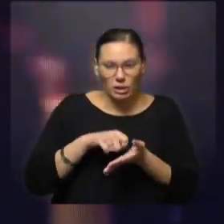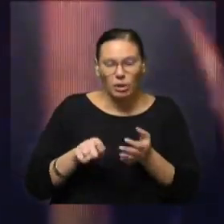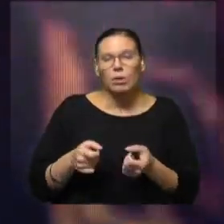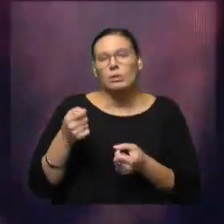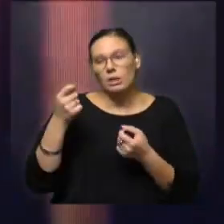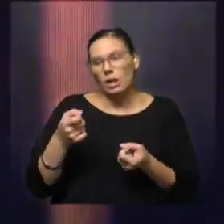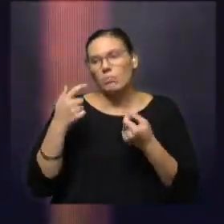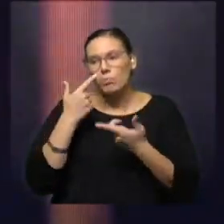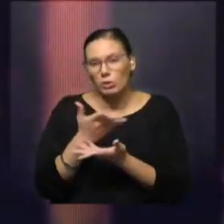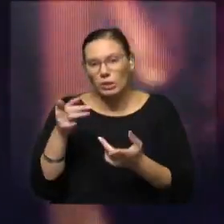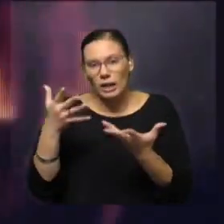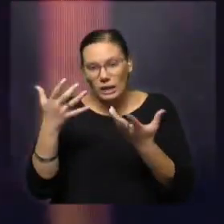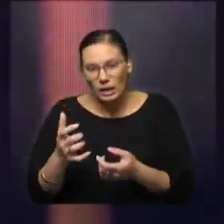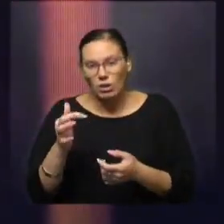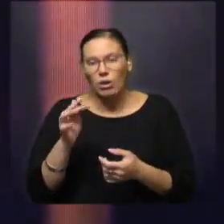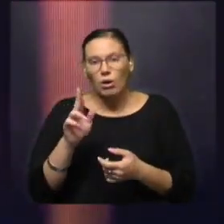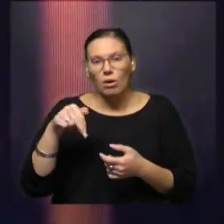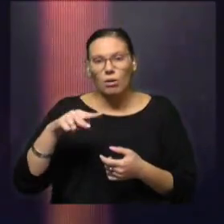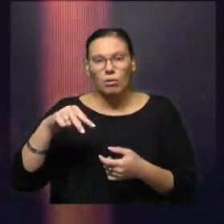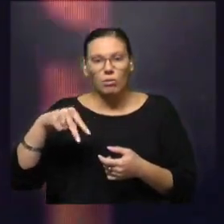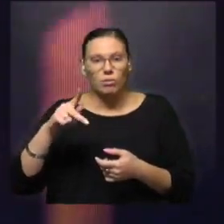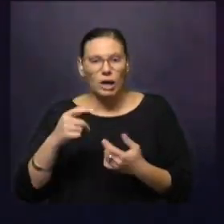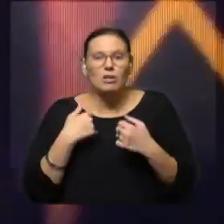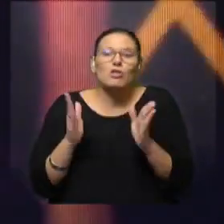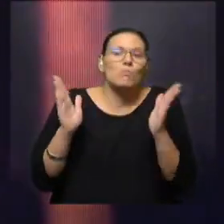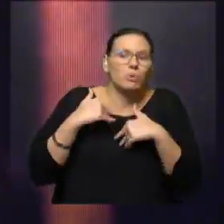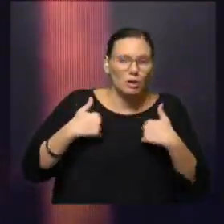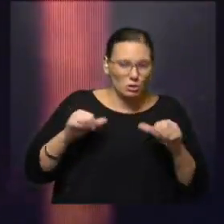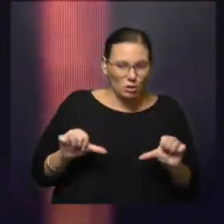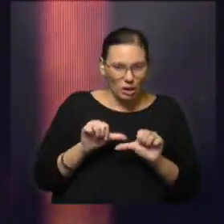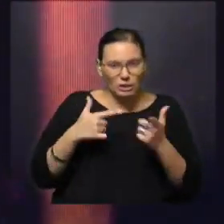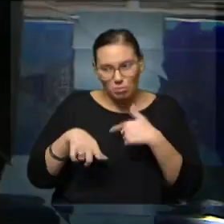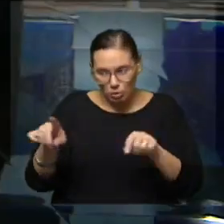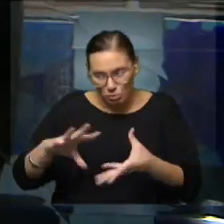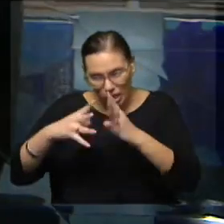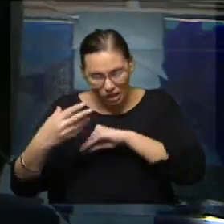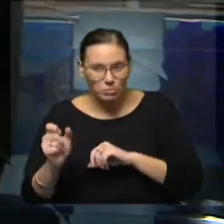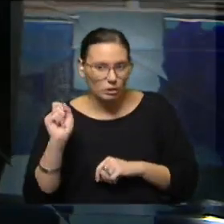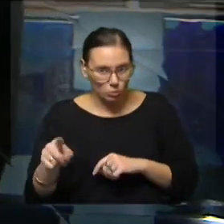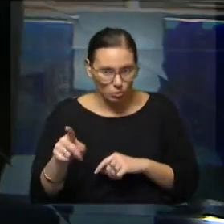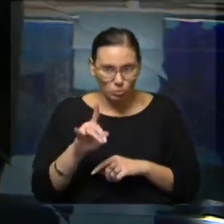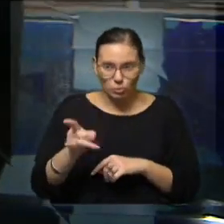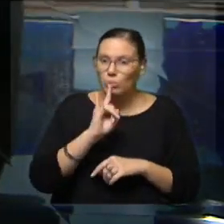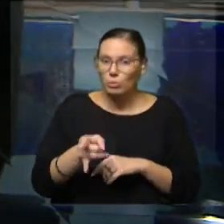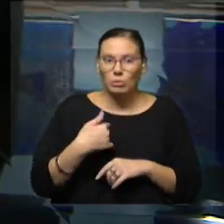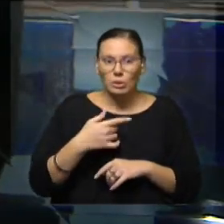llevé a él le dije, quiero funk. Claro. Yo no estoy pudiendo hacerlo, pero vos llévamelo para ese lado. Era como que la tenía acá y por eso es